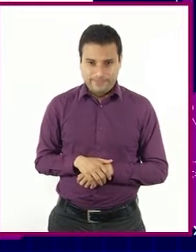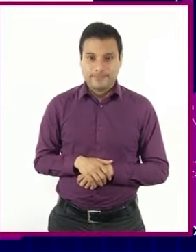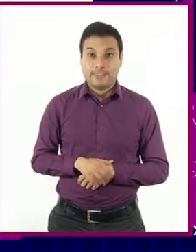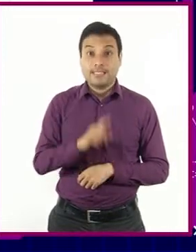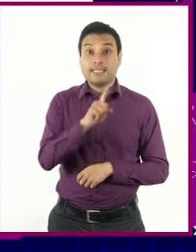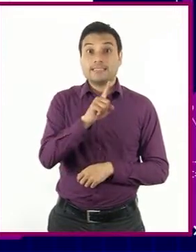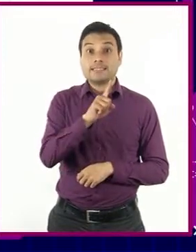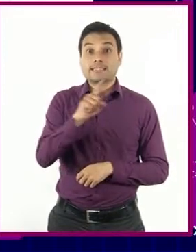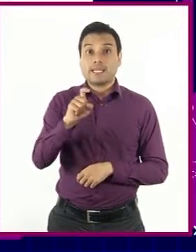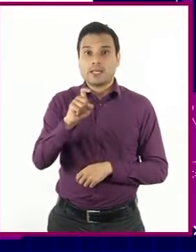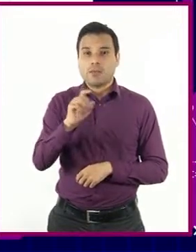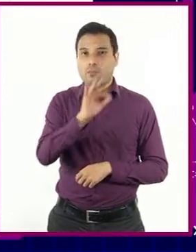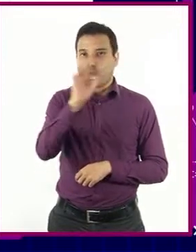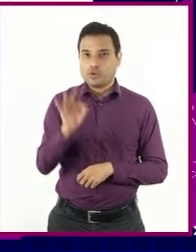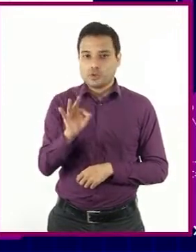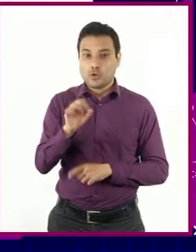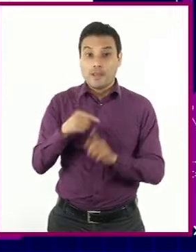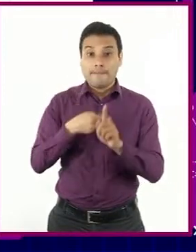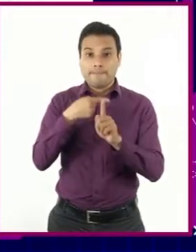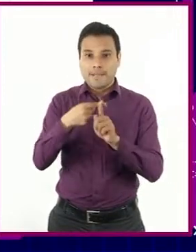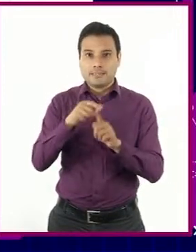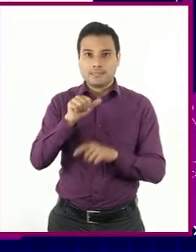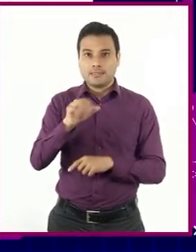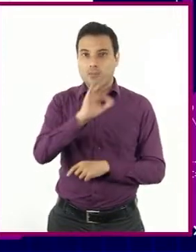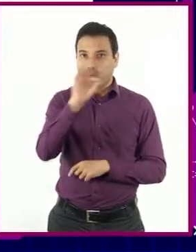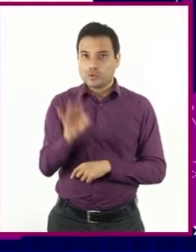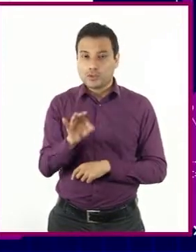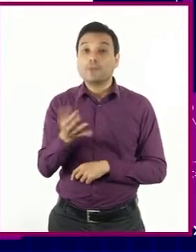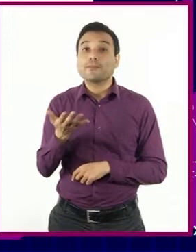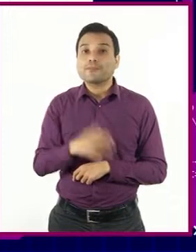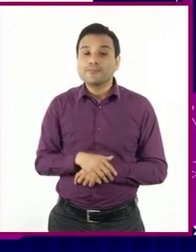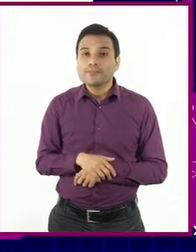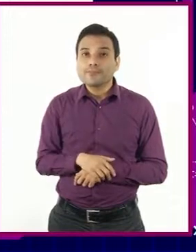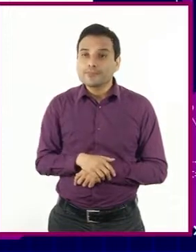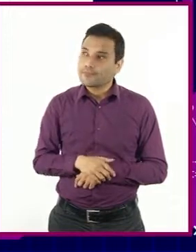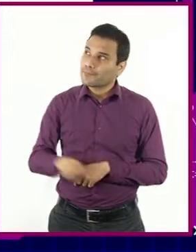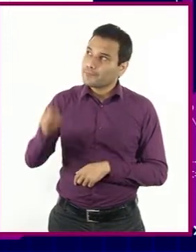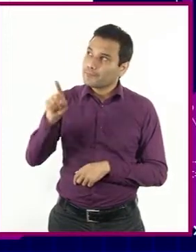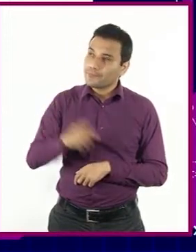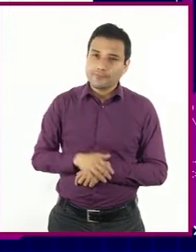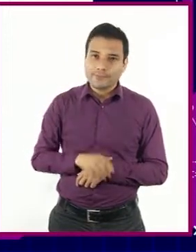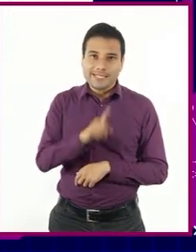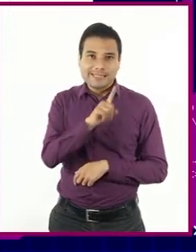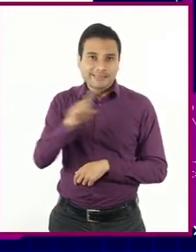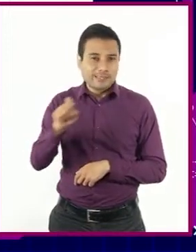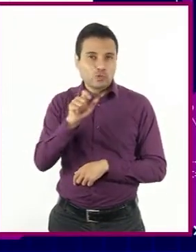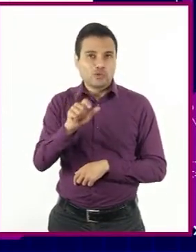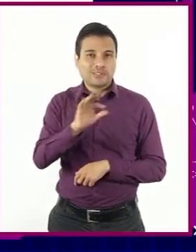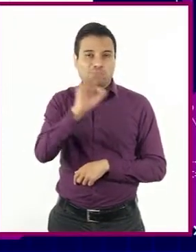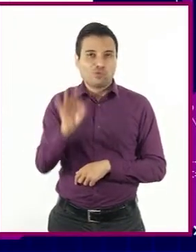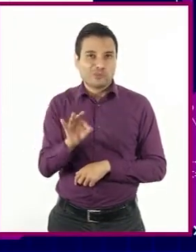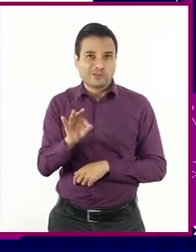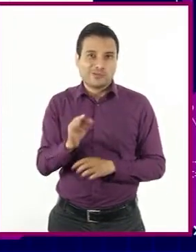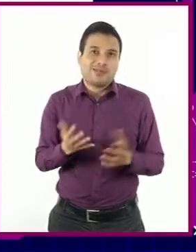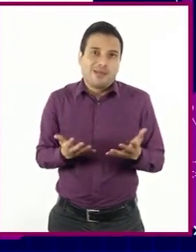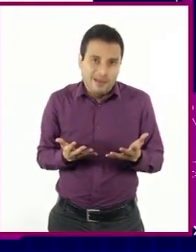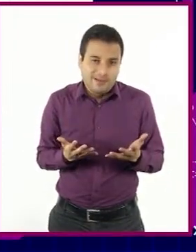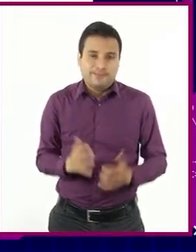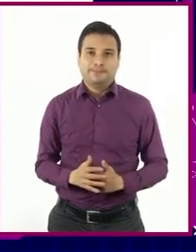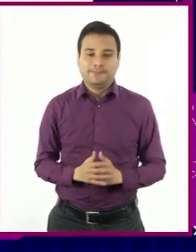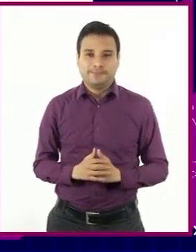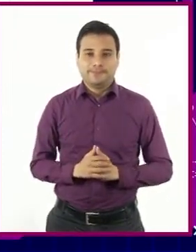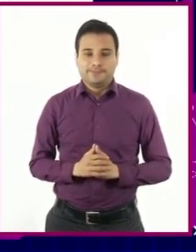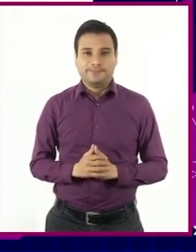un 16%, el total que obtuvimos representa un 116% del precio sin